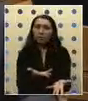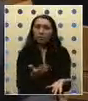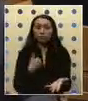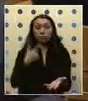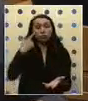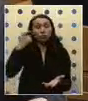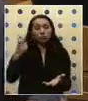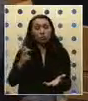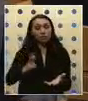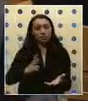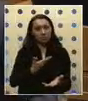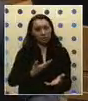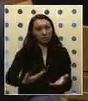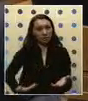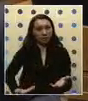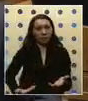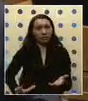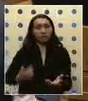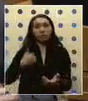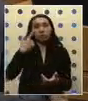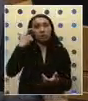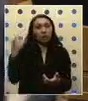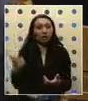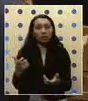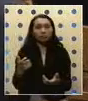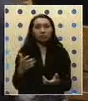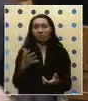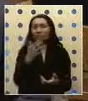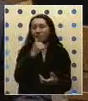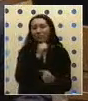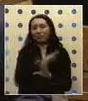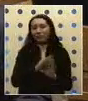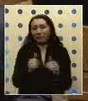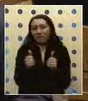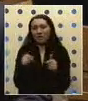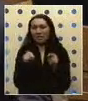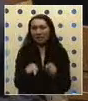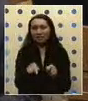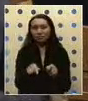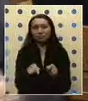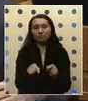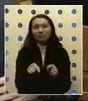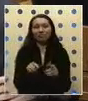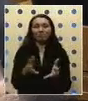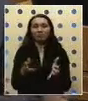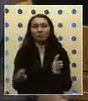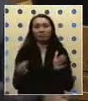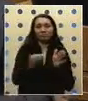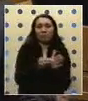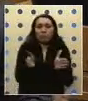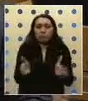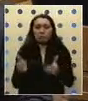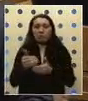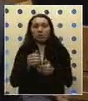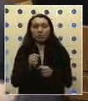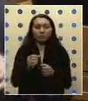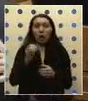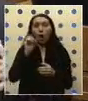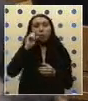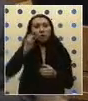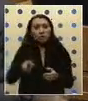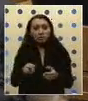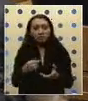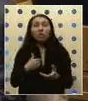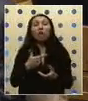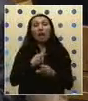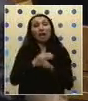señor presidente, creo que no estamos terminando bien esto. Nos encajonan como oposición. Hubiéramos querido